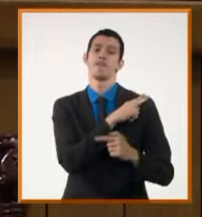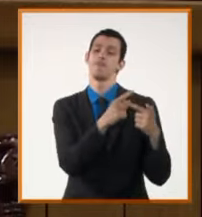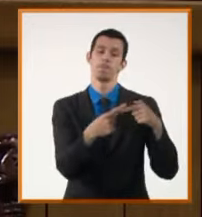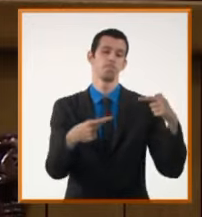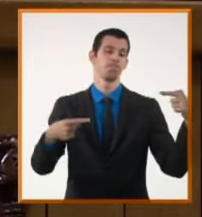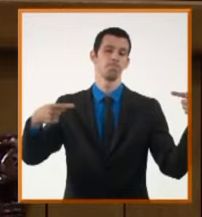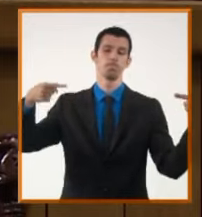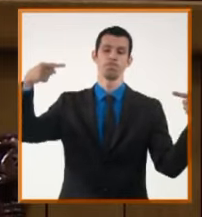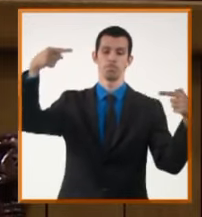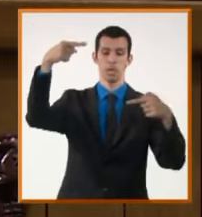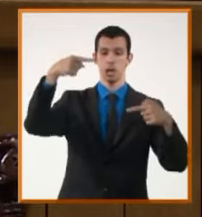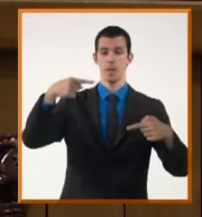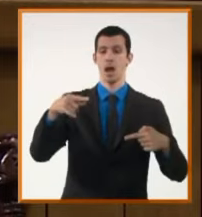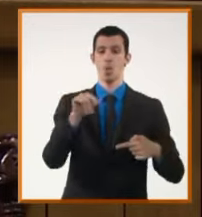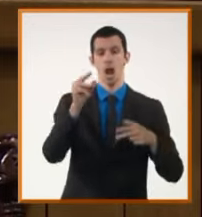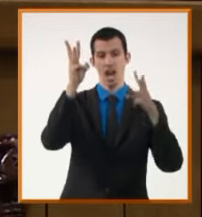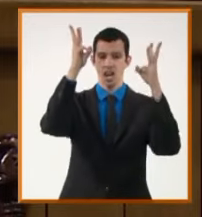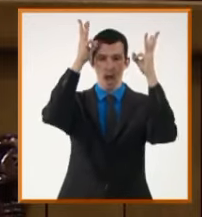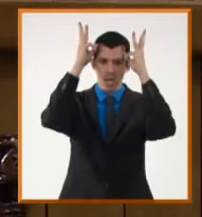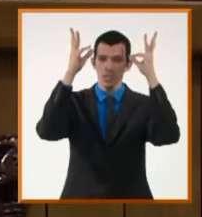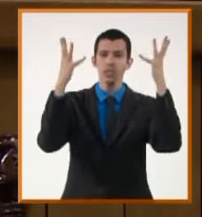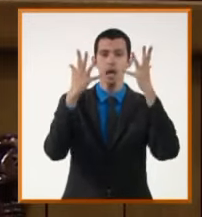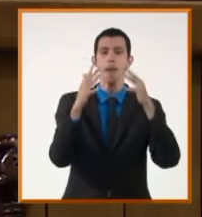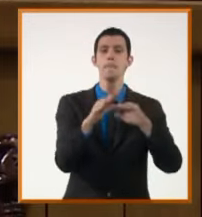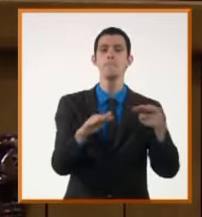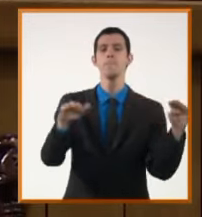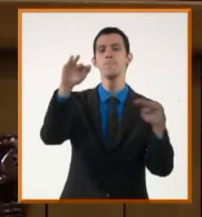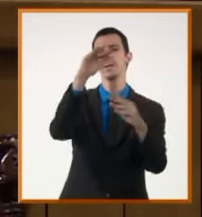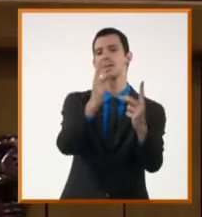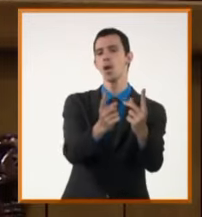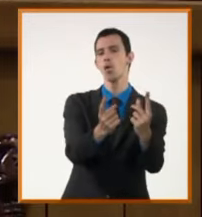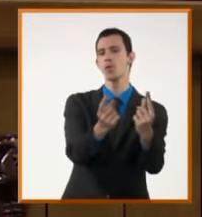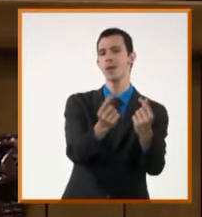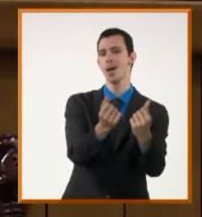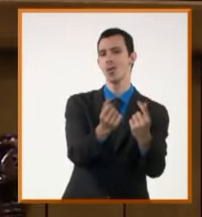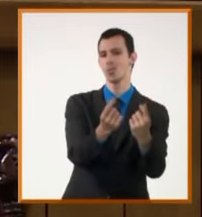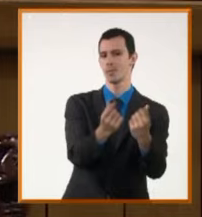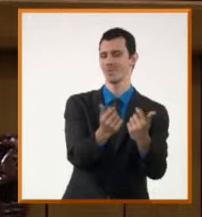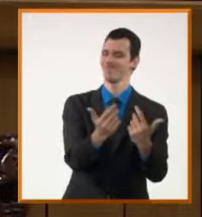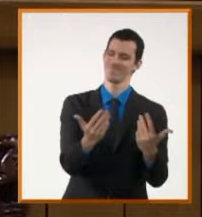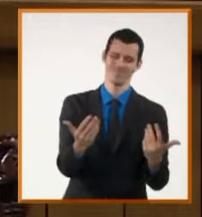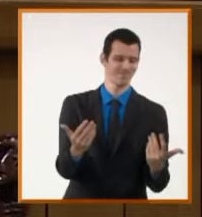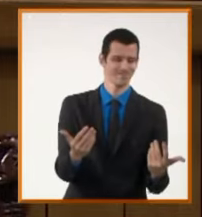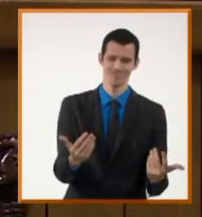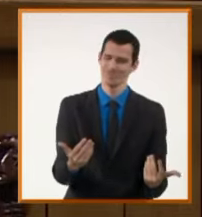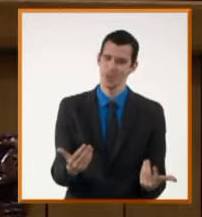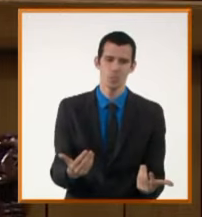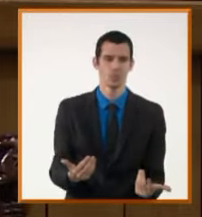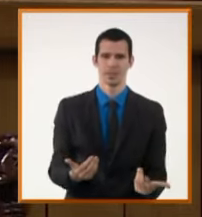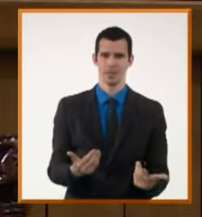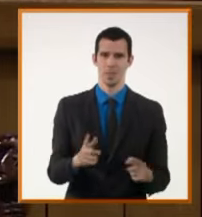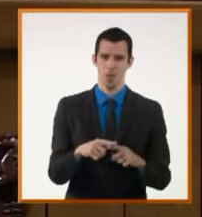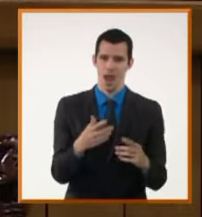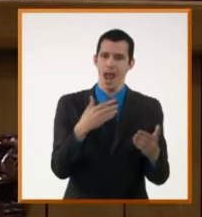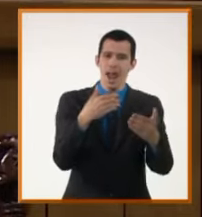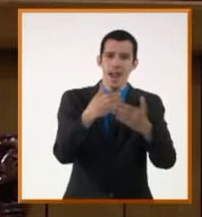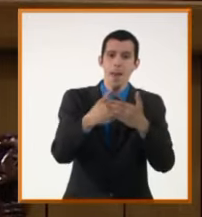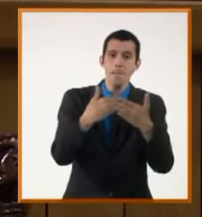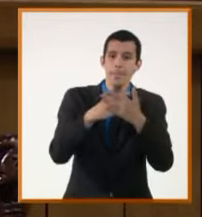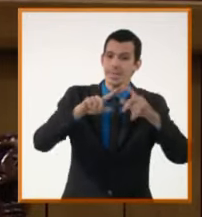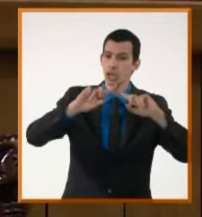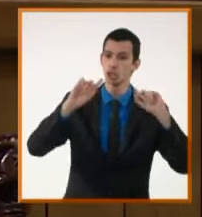del Ministerio de Economía para que el Ministerio de Economía, como dije ahorita, se dedique a lo que tiene que dedicarse. Hoy están los organismos